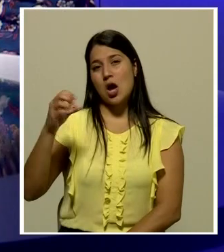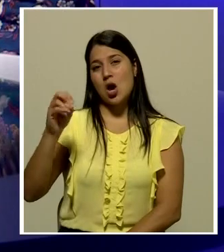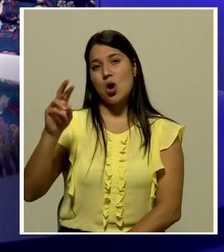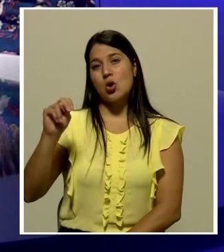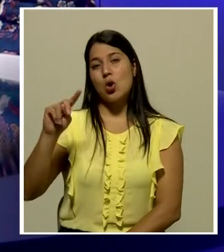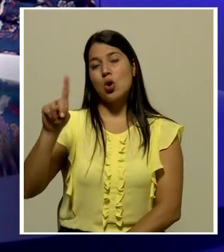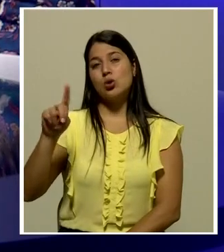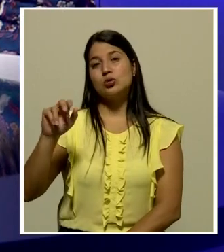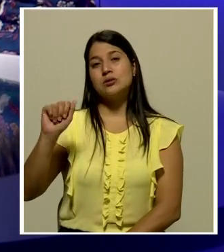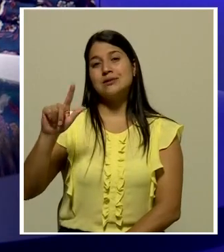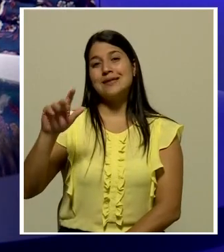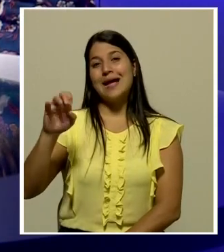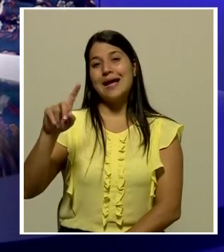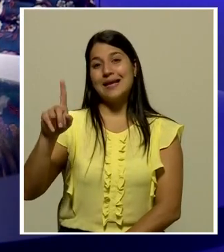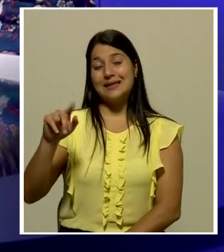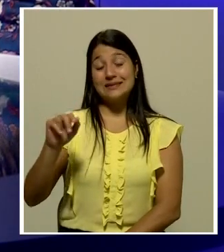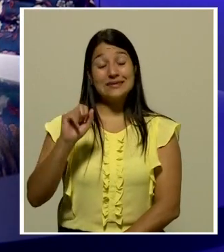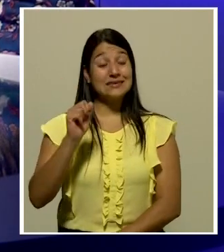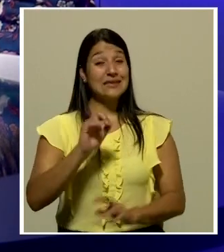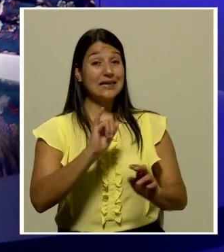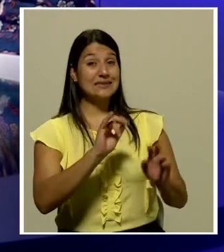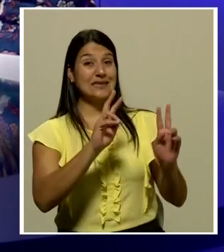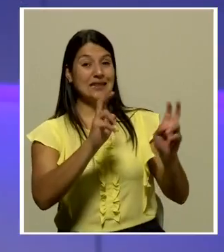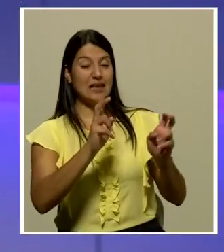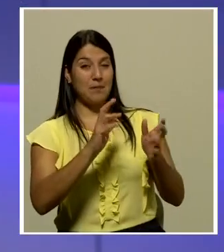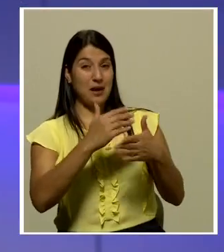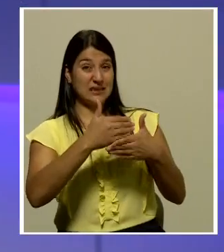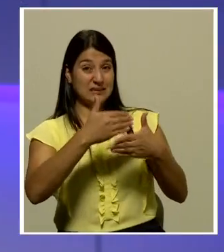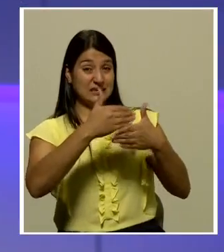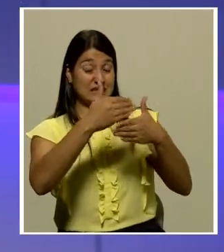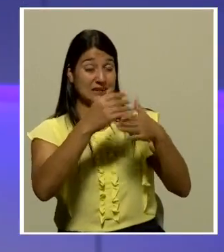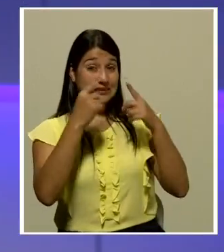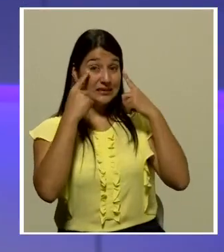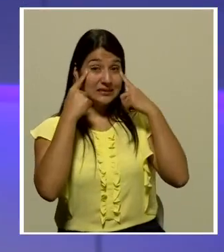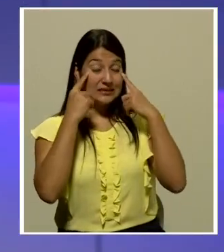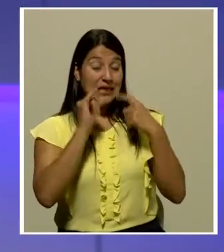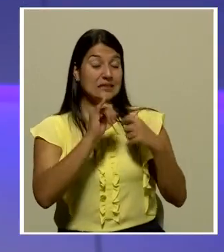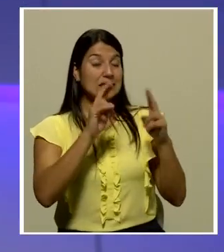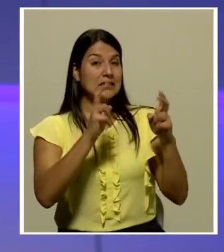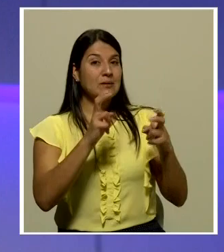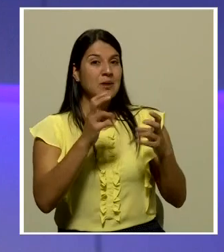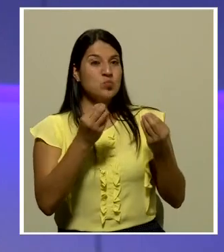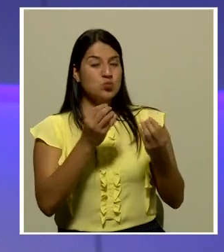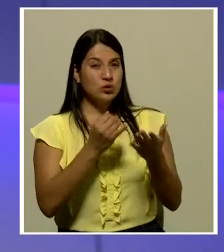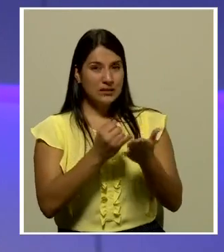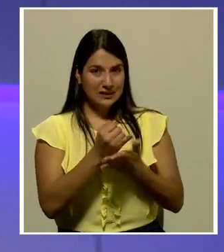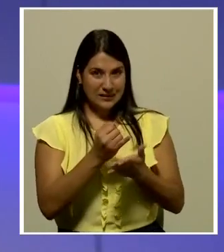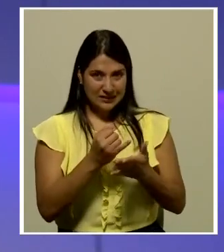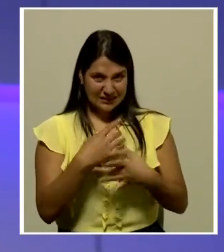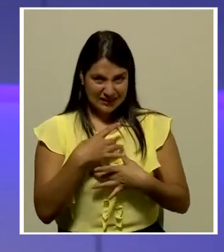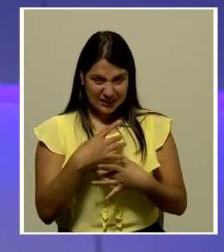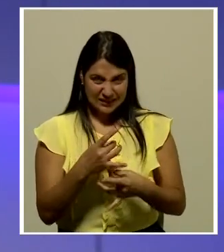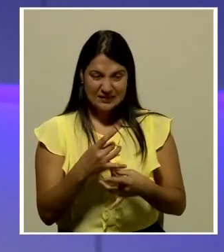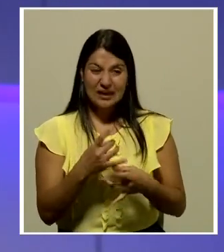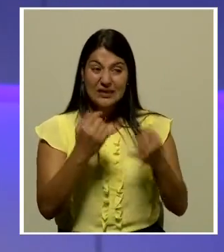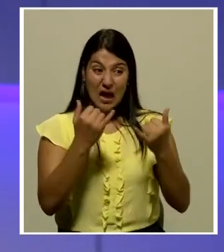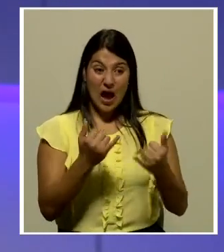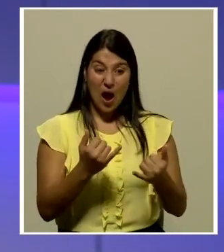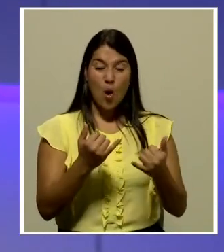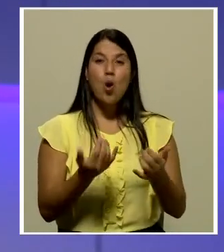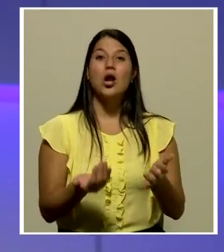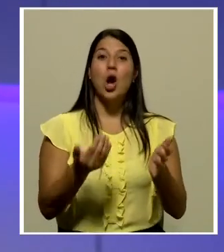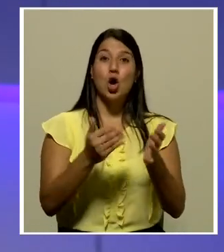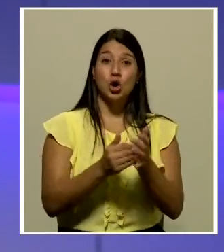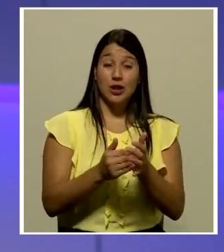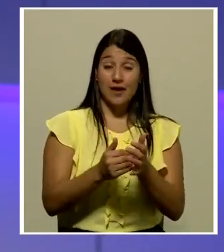es, así es. El tema del cementazo es un tema apasionante, vuelve, aún en medio del coronavirus, en media pandemia,